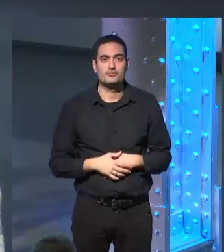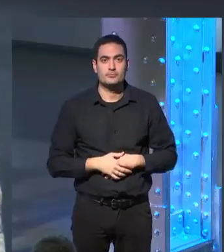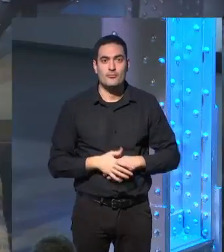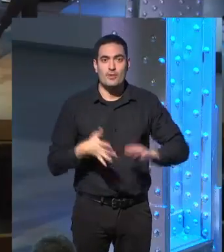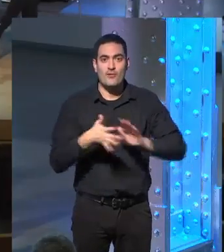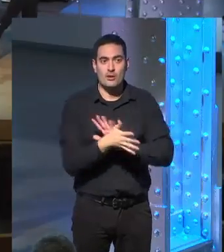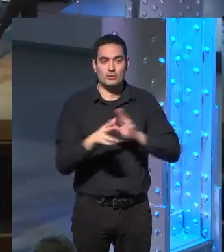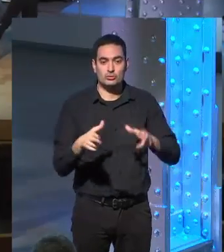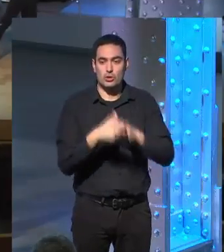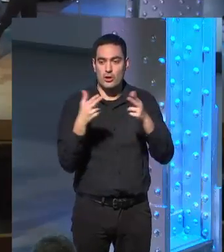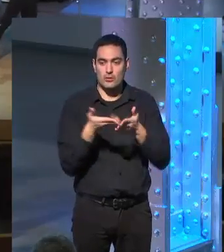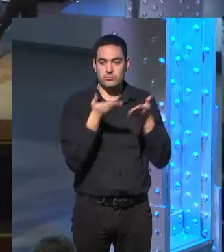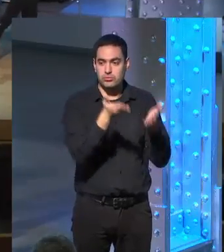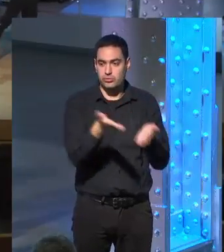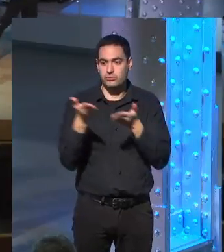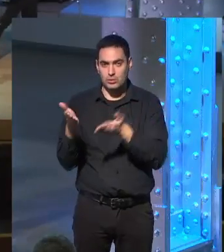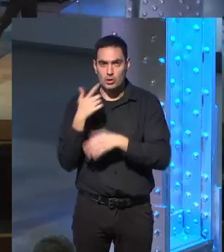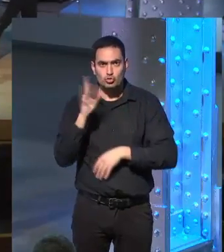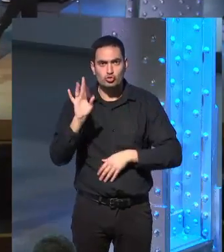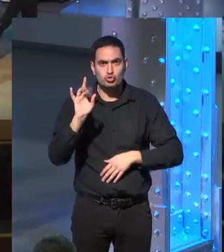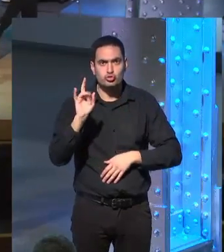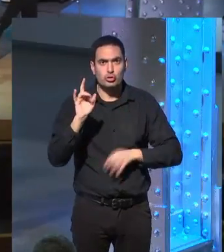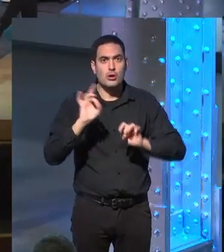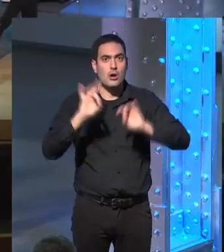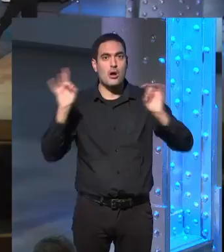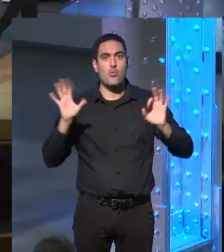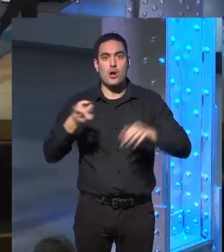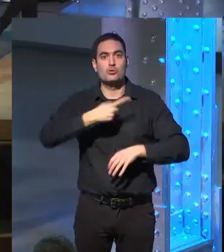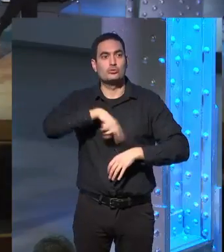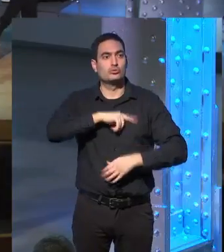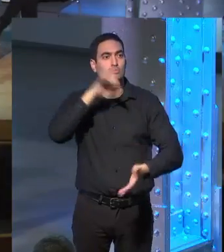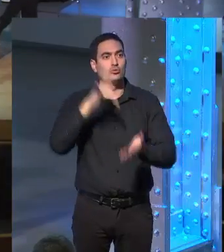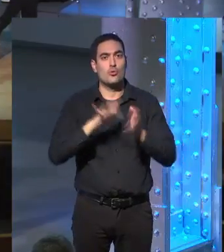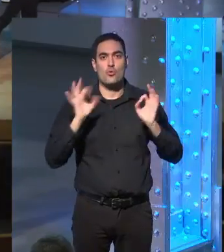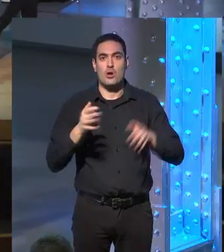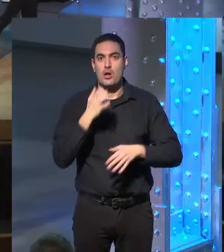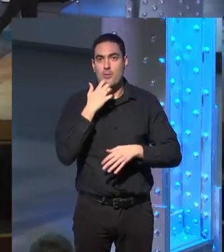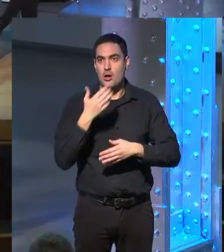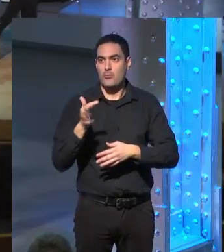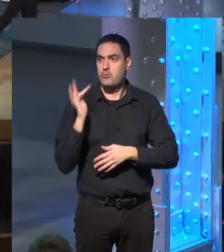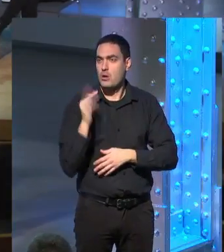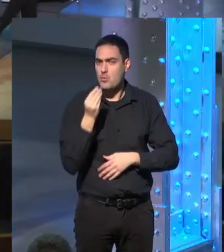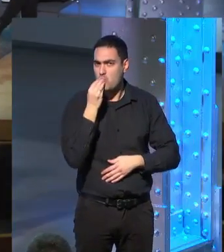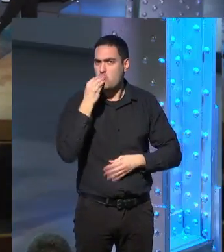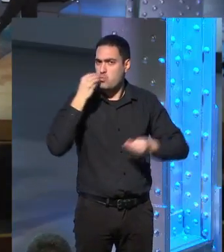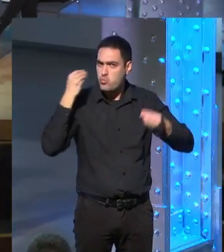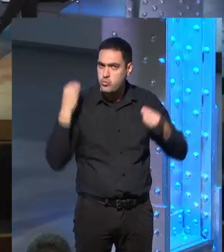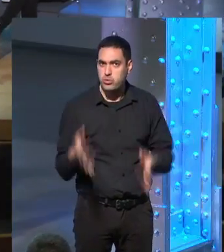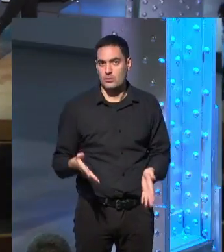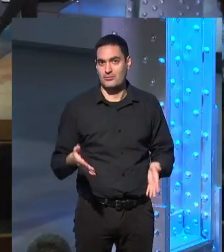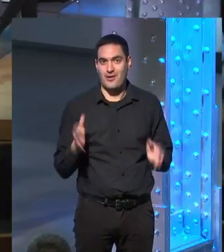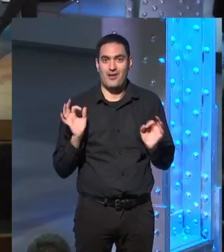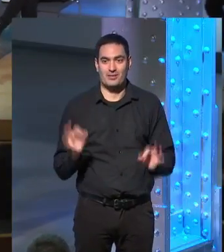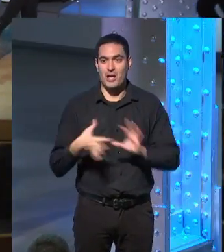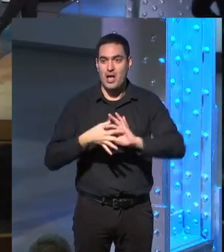Favorecer las relaciones offline, ese contacto online. Sí, sí, claro, igual que a nosotros, que nos ha beneficiado un montón, o por lo menos yo creo que así,